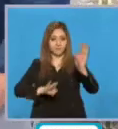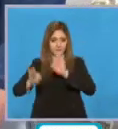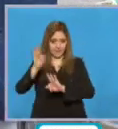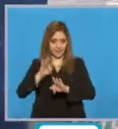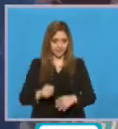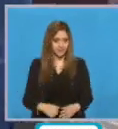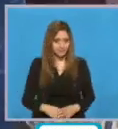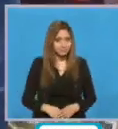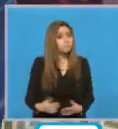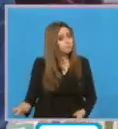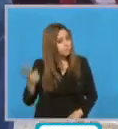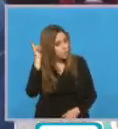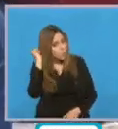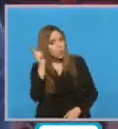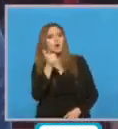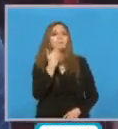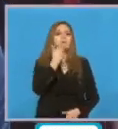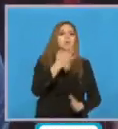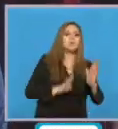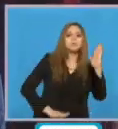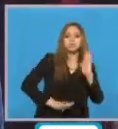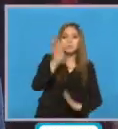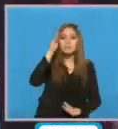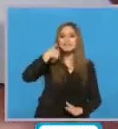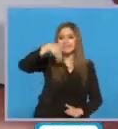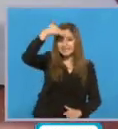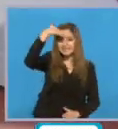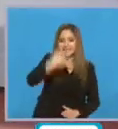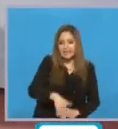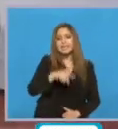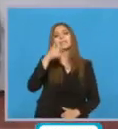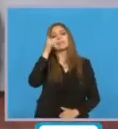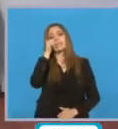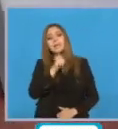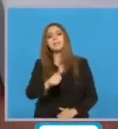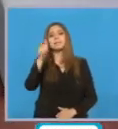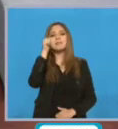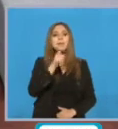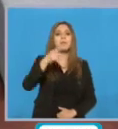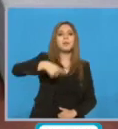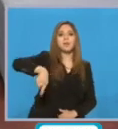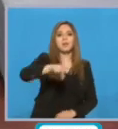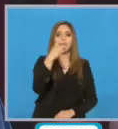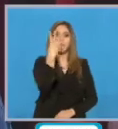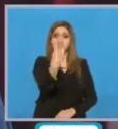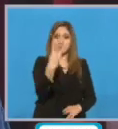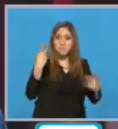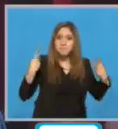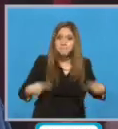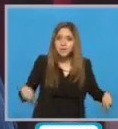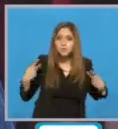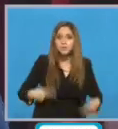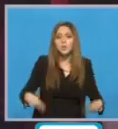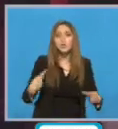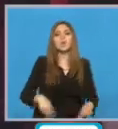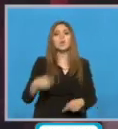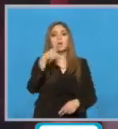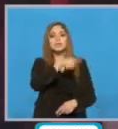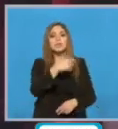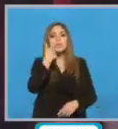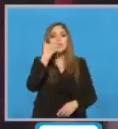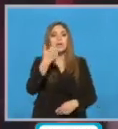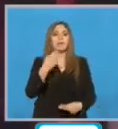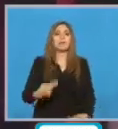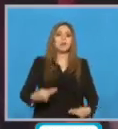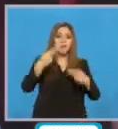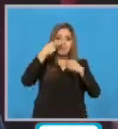deseamos todo el éxito. Sabemos que, pues siempre personas como ustedes, talentos como ustedes, que son emprendedores y